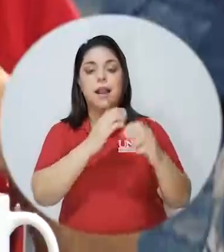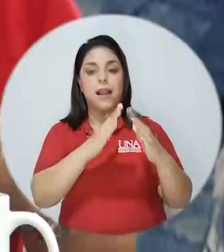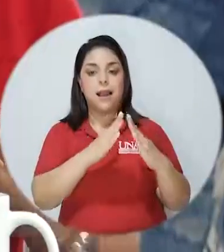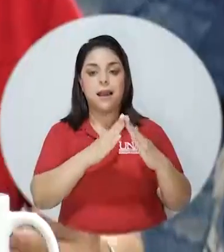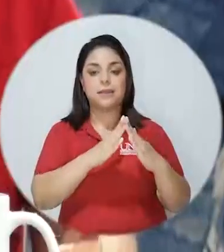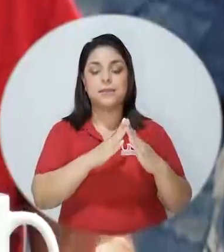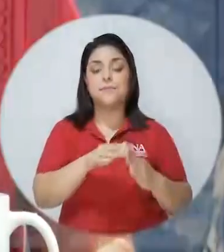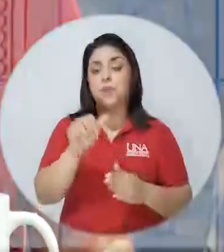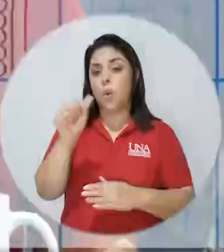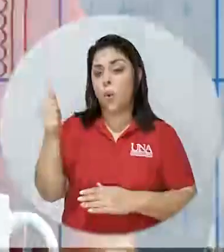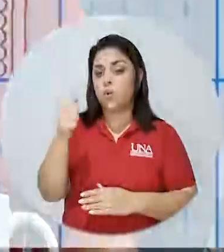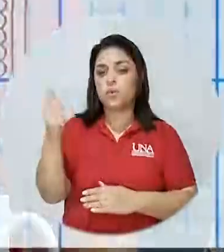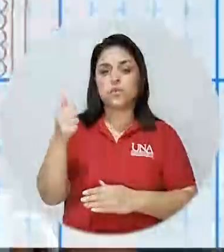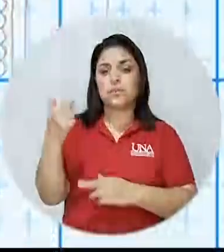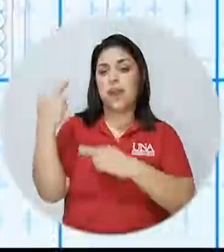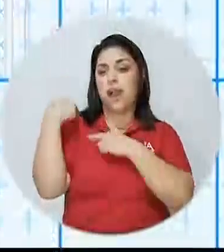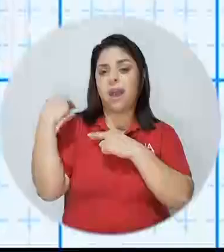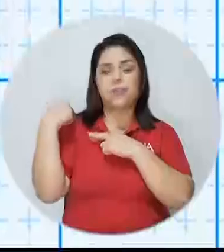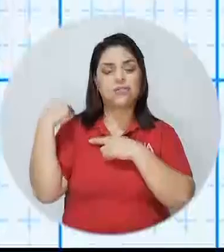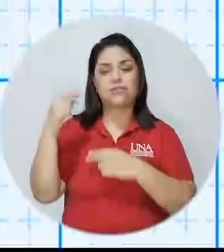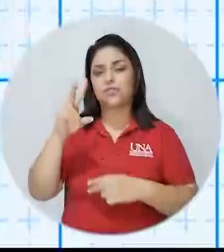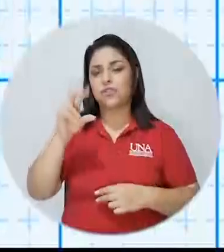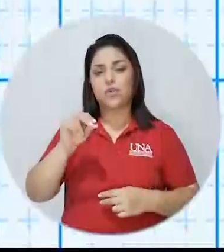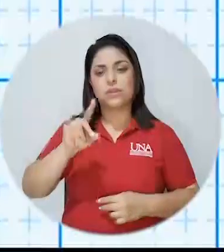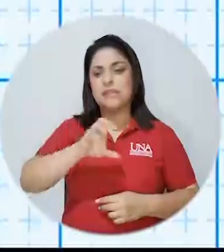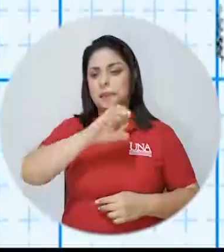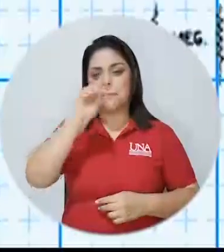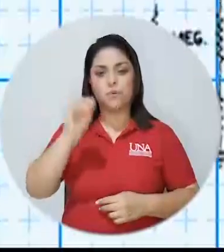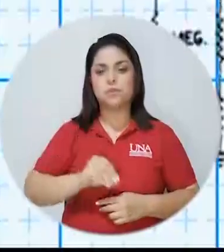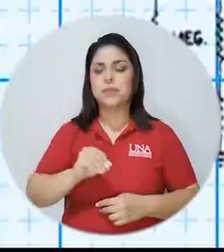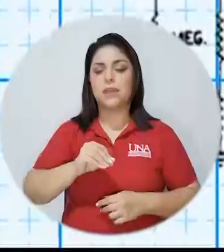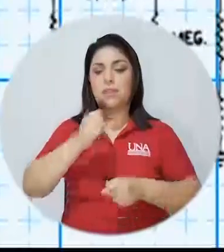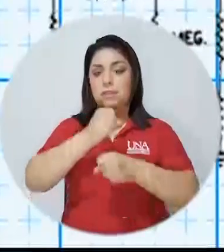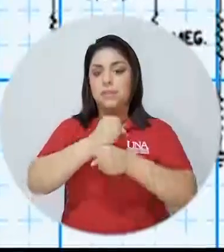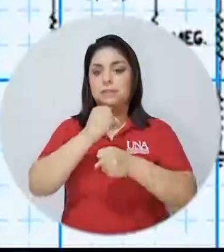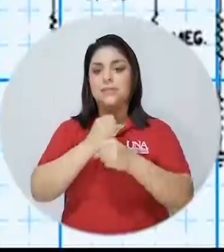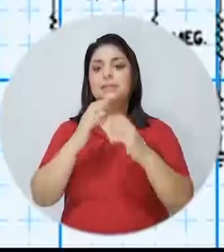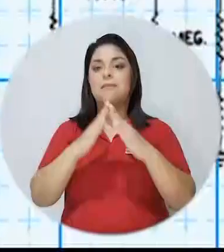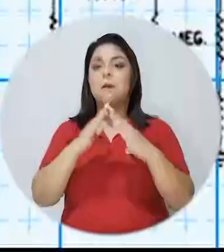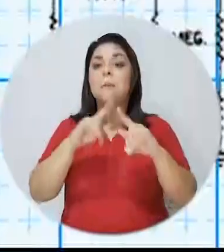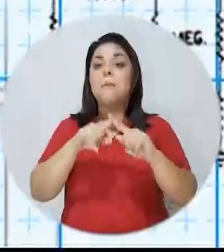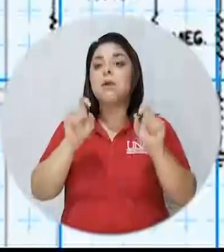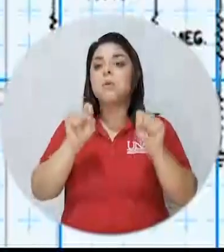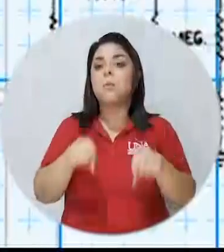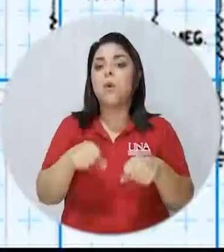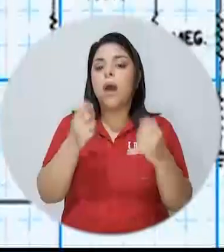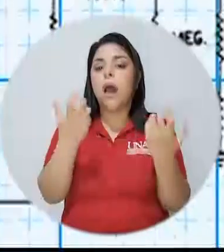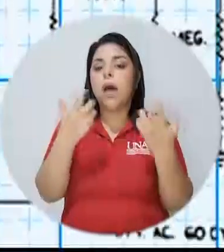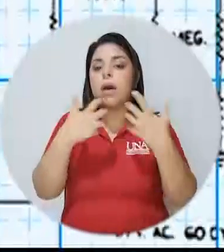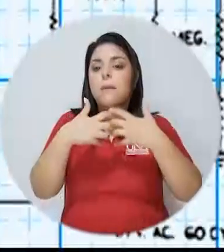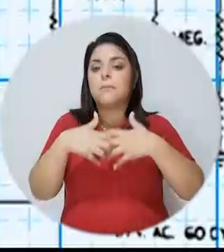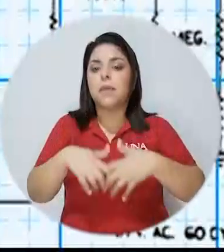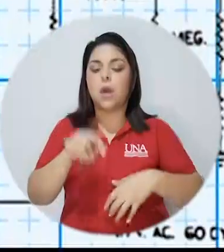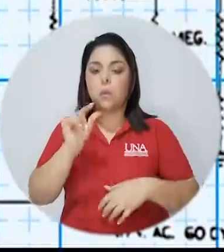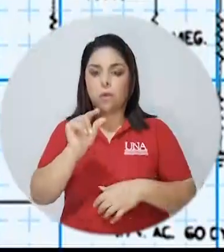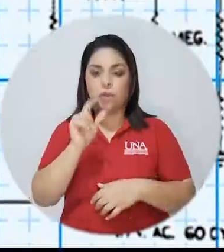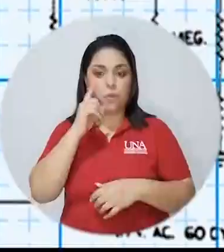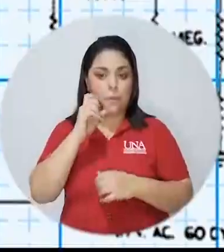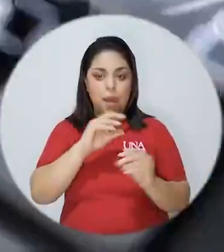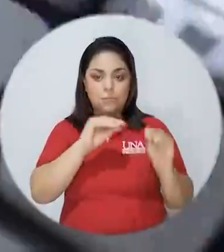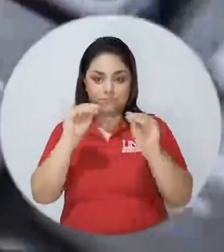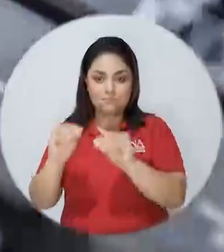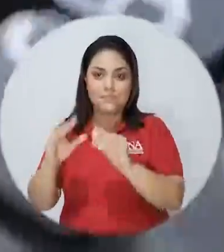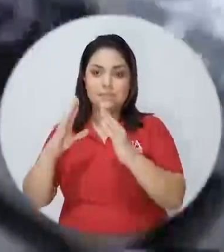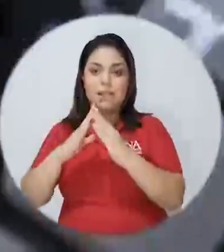tal vez no son 100% teletrabajables, pero pueden adaptar su trabajo para teletrabajar, aunque sea por plazos, por tiempos o